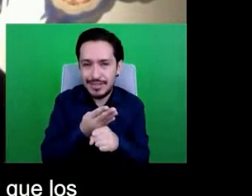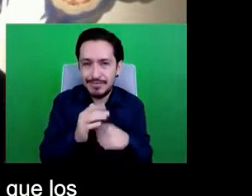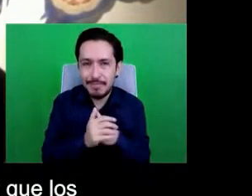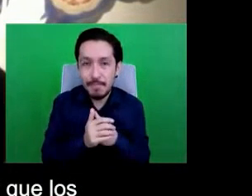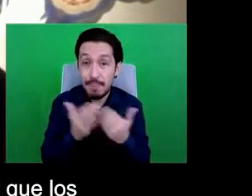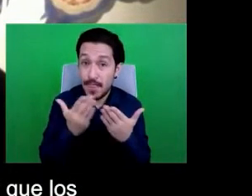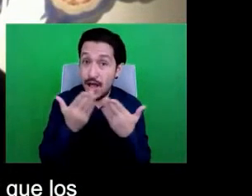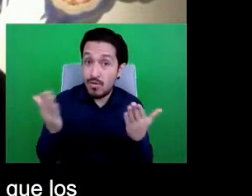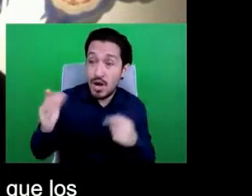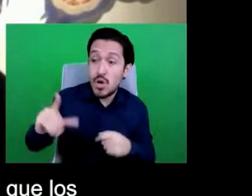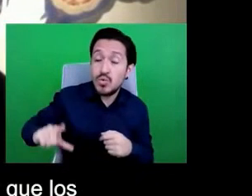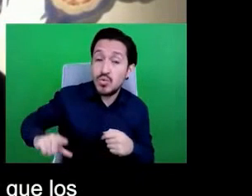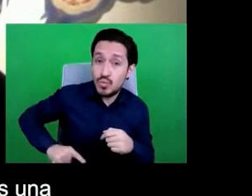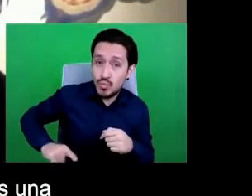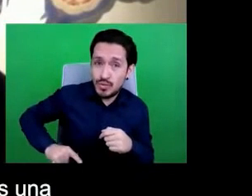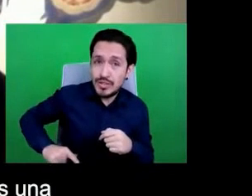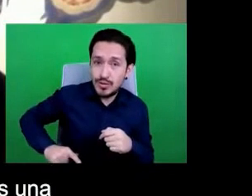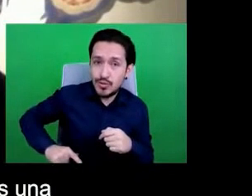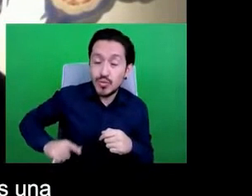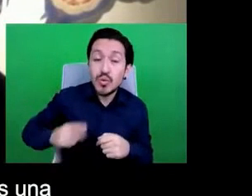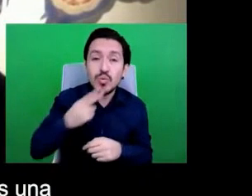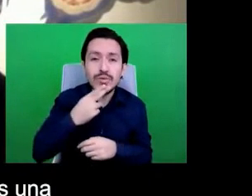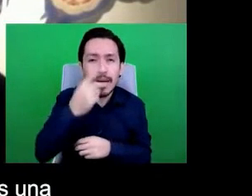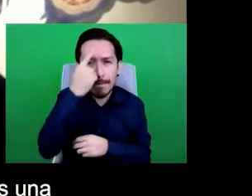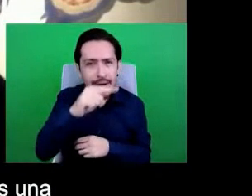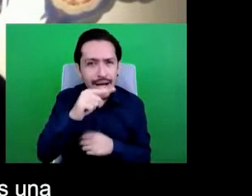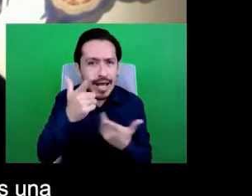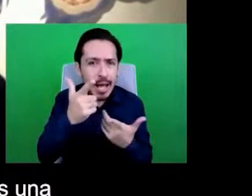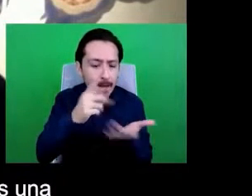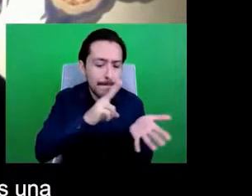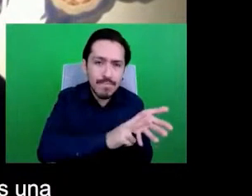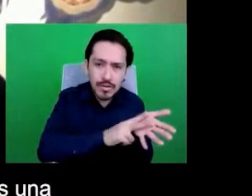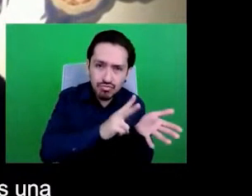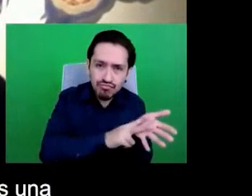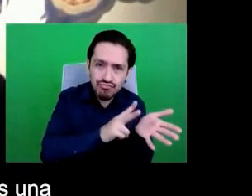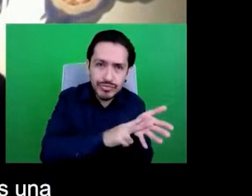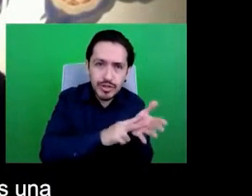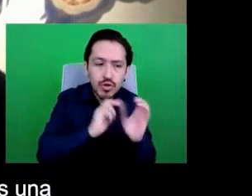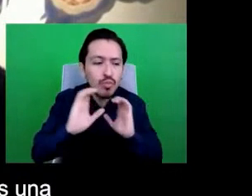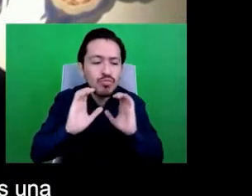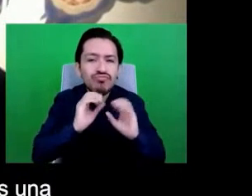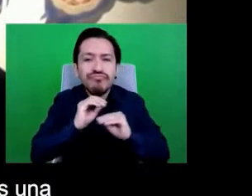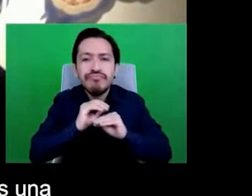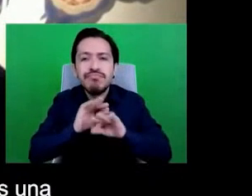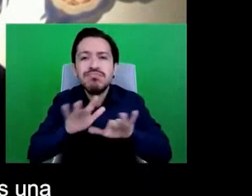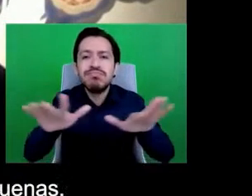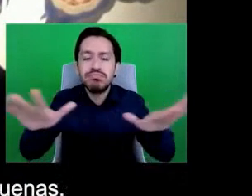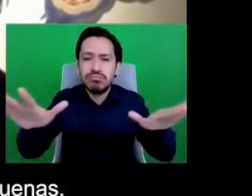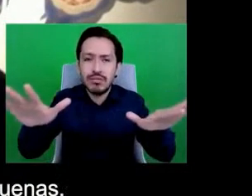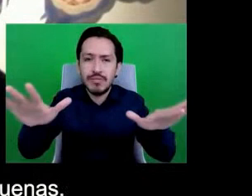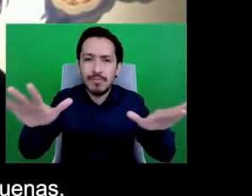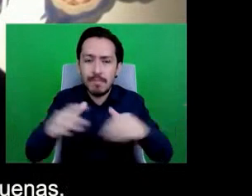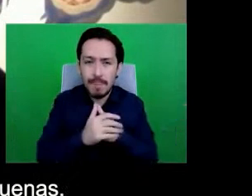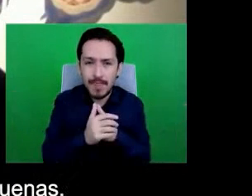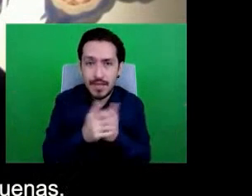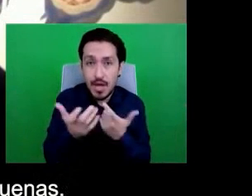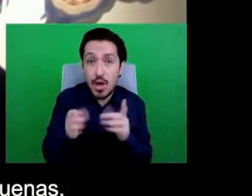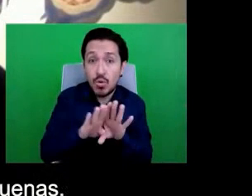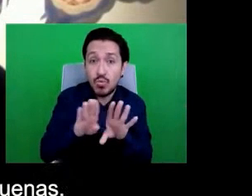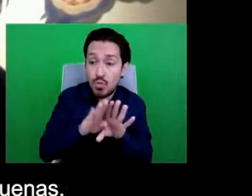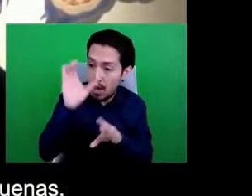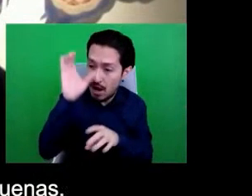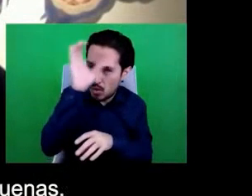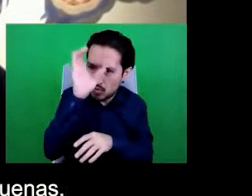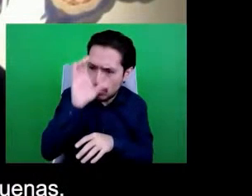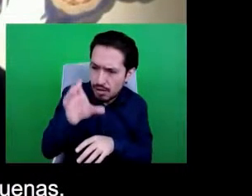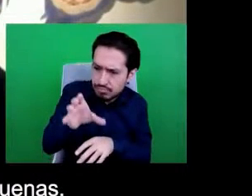comunicar sus valores y para promover lo que a ellos les parece que es una interpretación apropiada de la cultura, lo cual puede